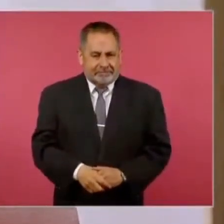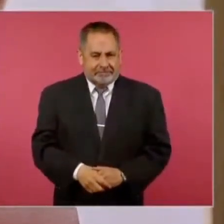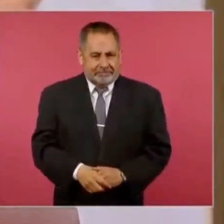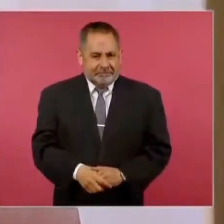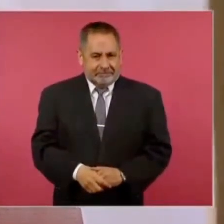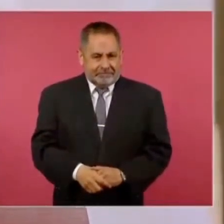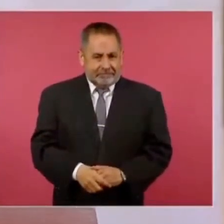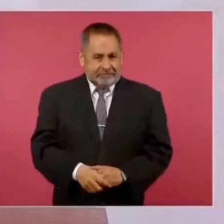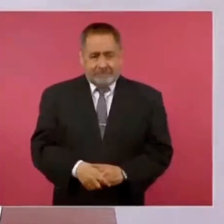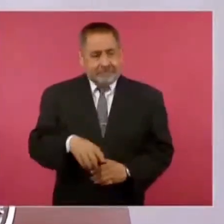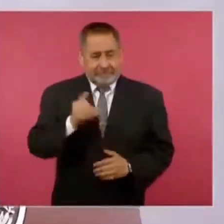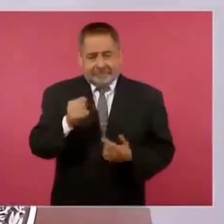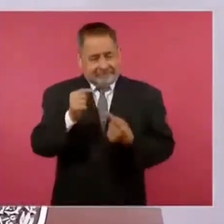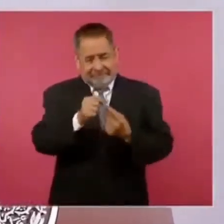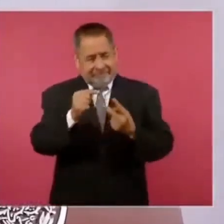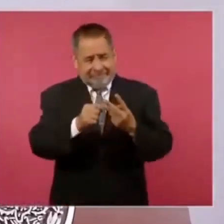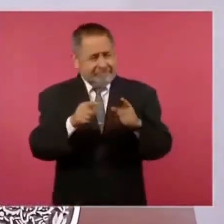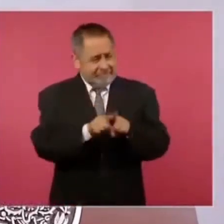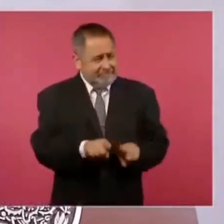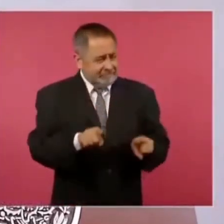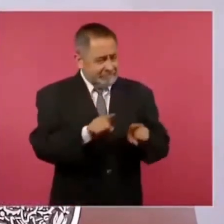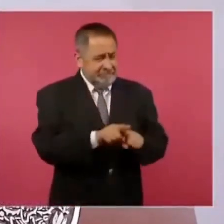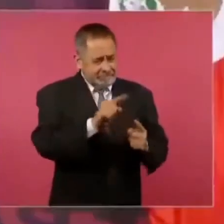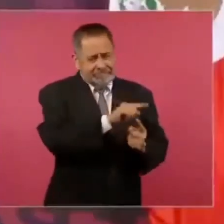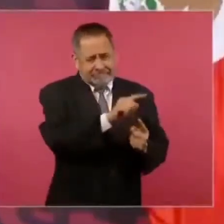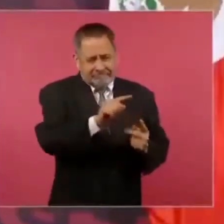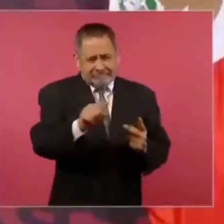Pero así en todos los casos.